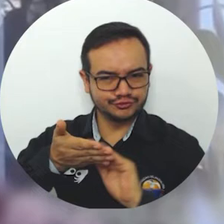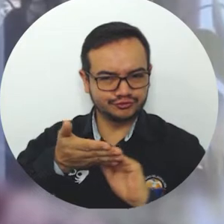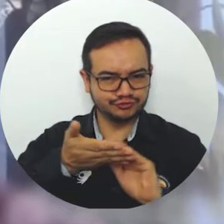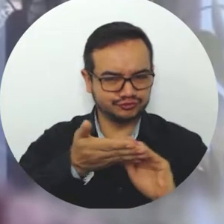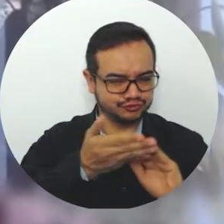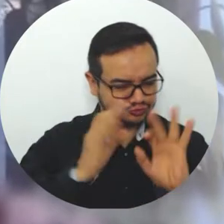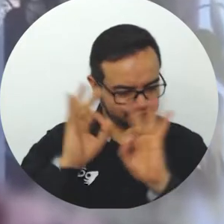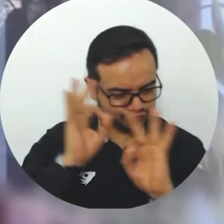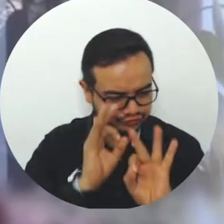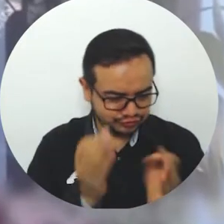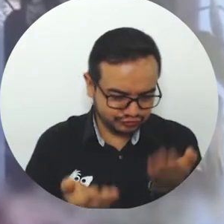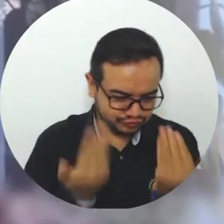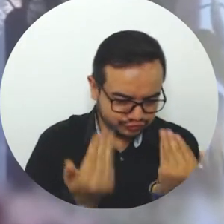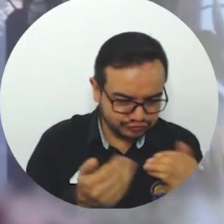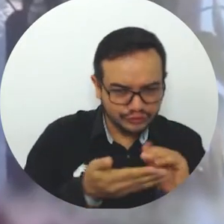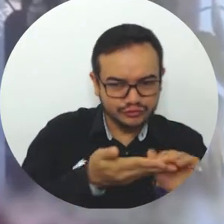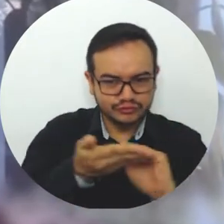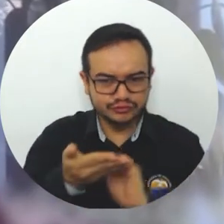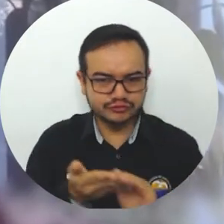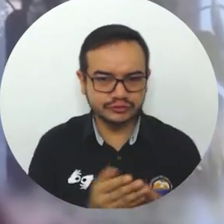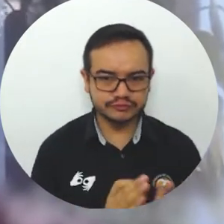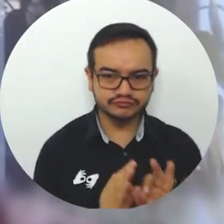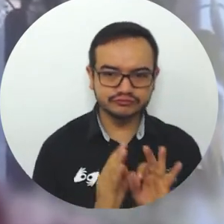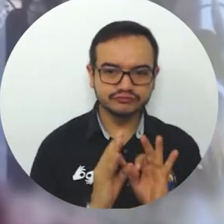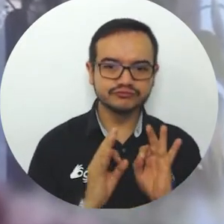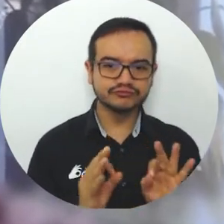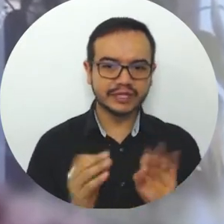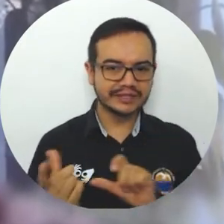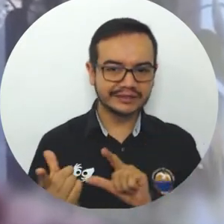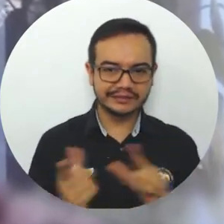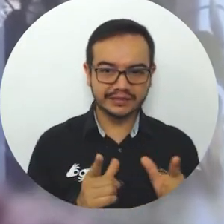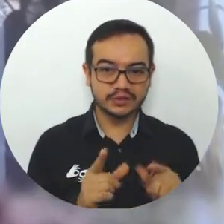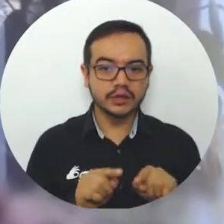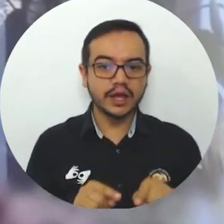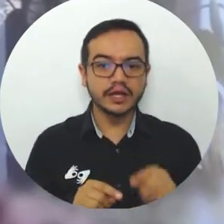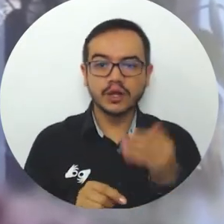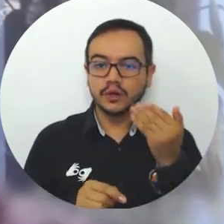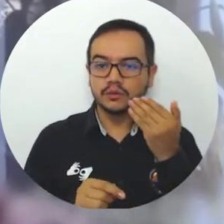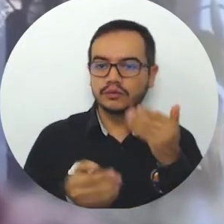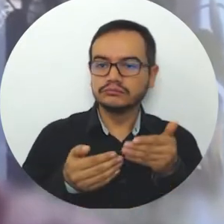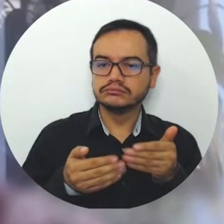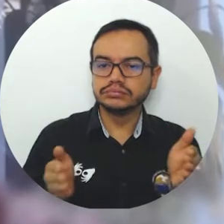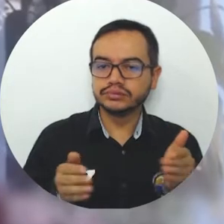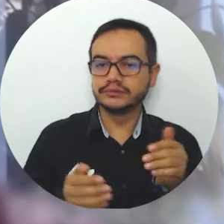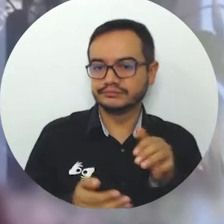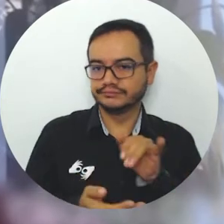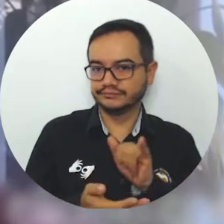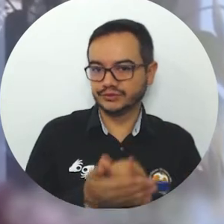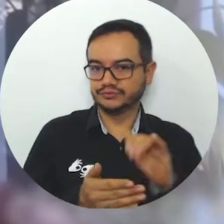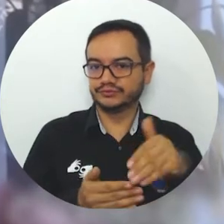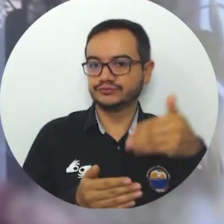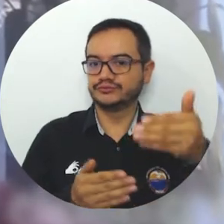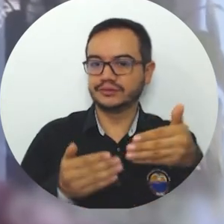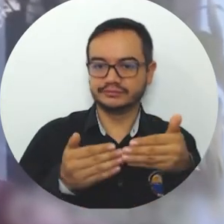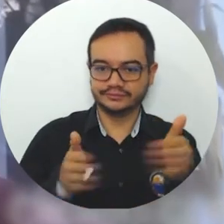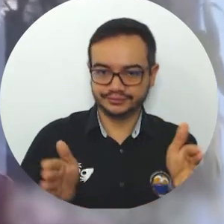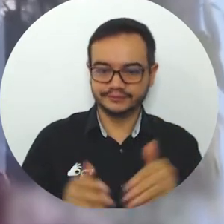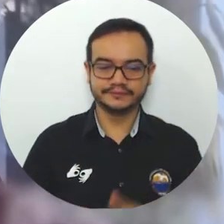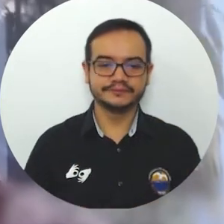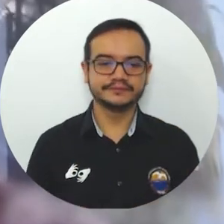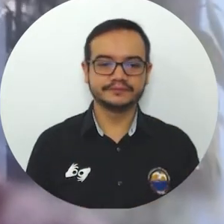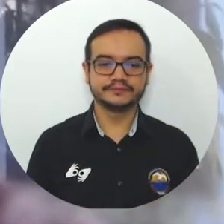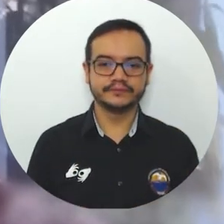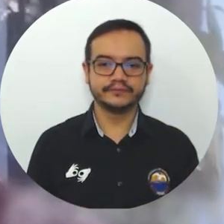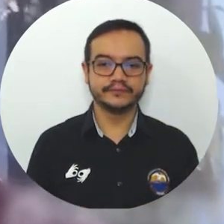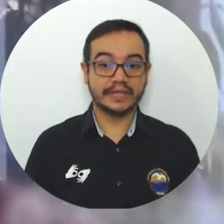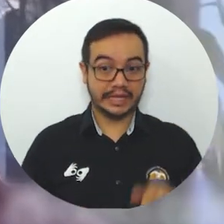la plataforma durante todo este fin de semana y poderla hacer disponible para la ejecución